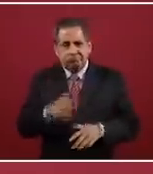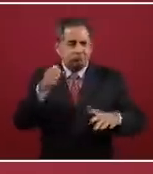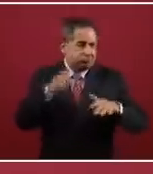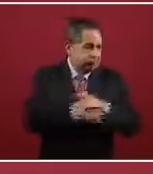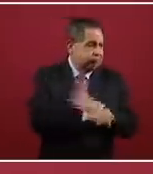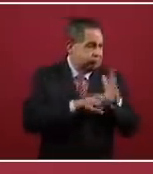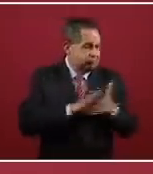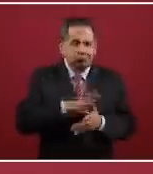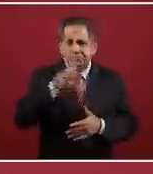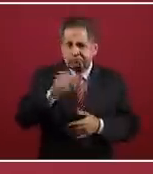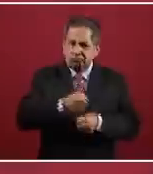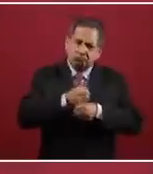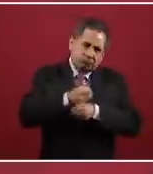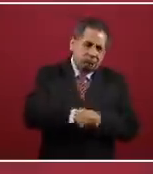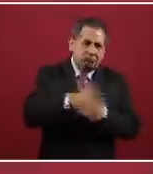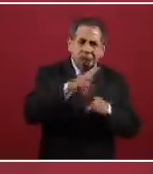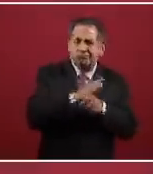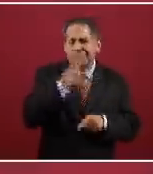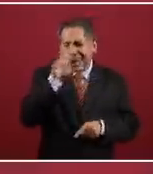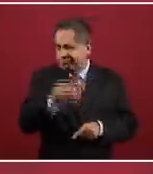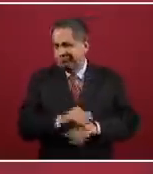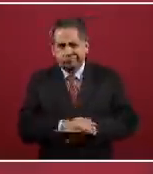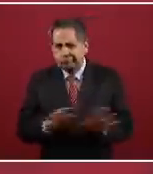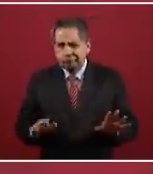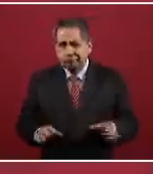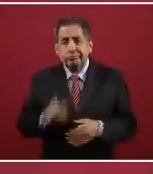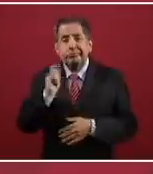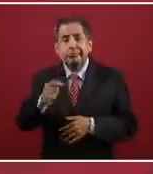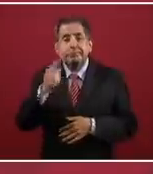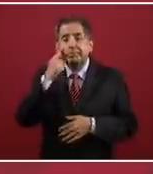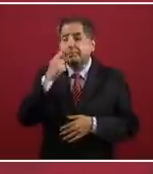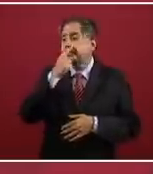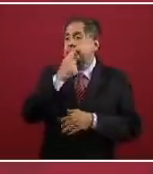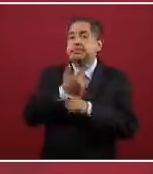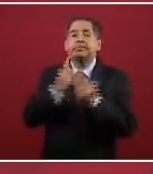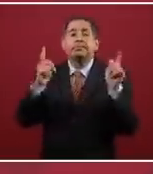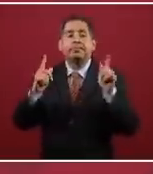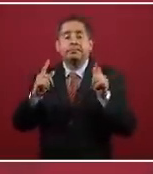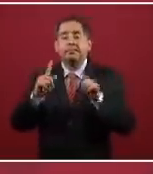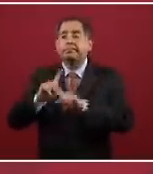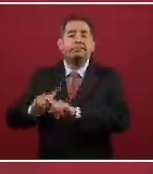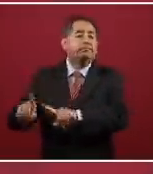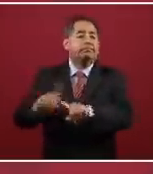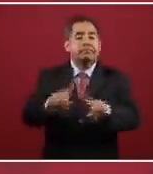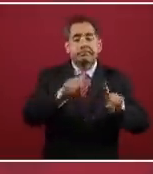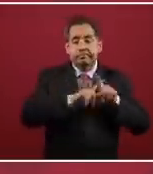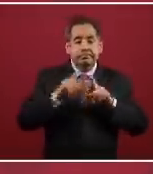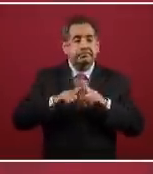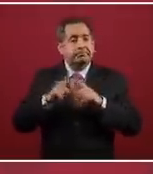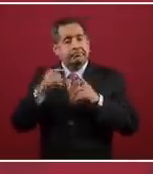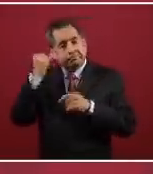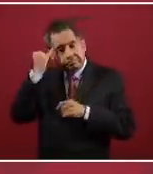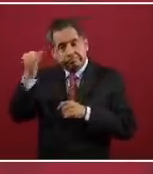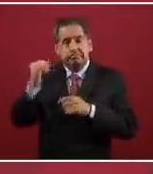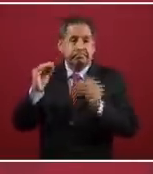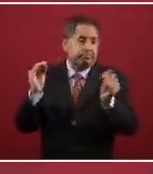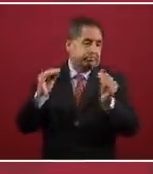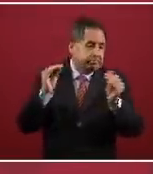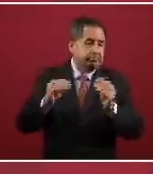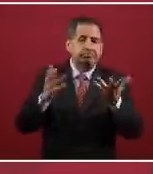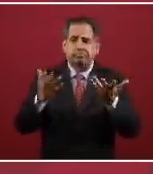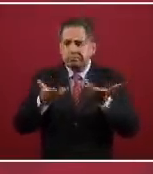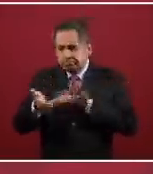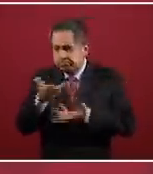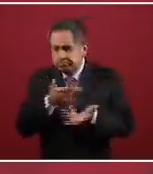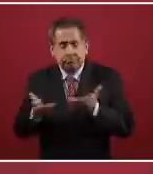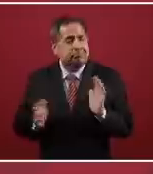la fuerza. La democracia es pluralidad, es debate,